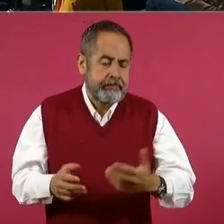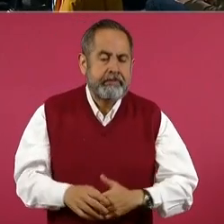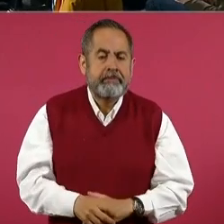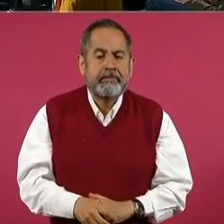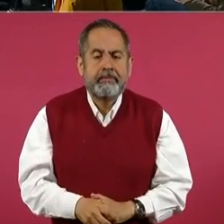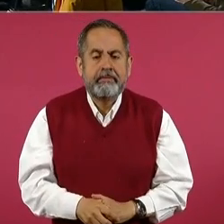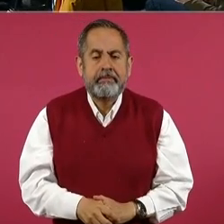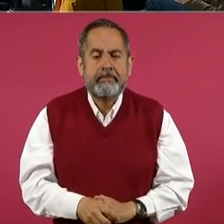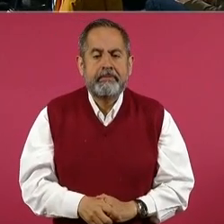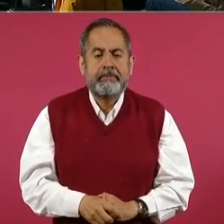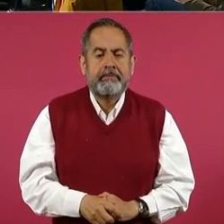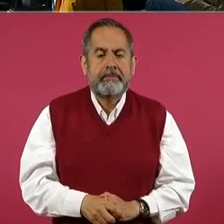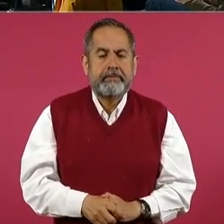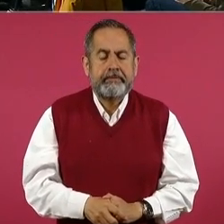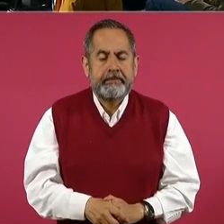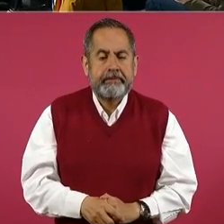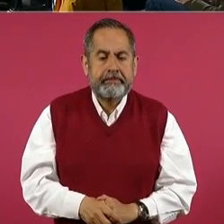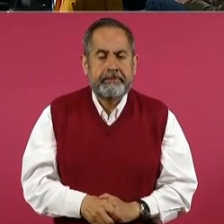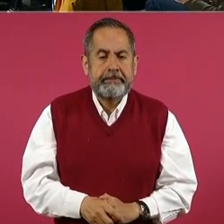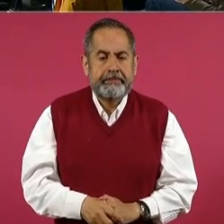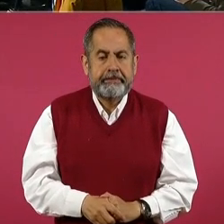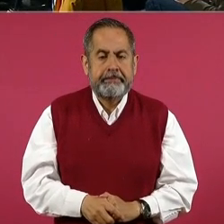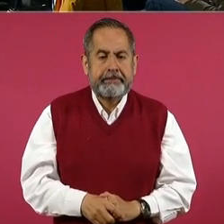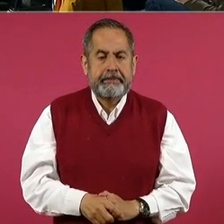Bueno, son